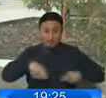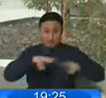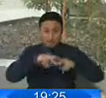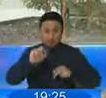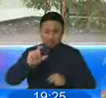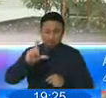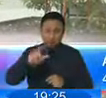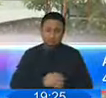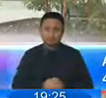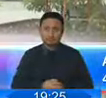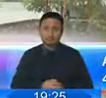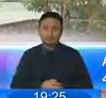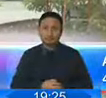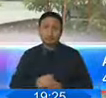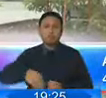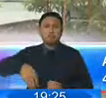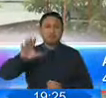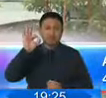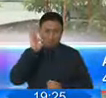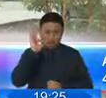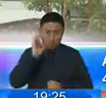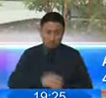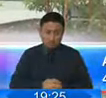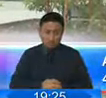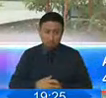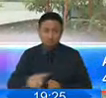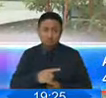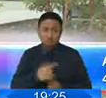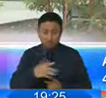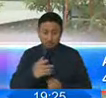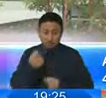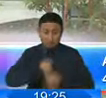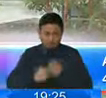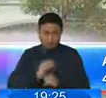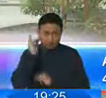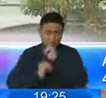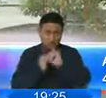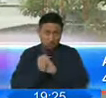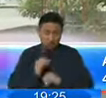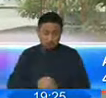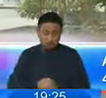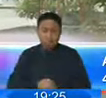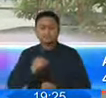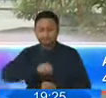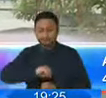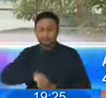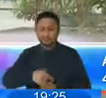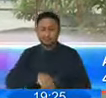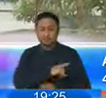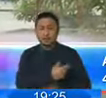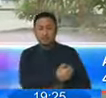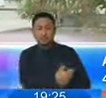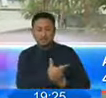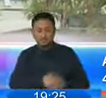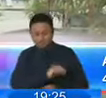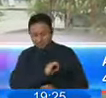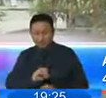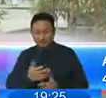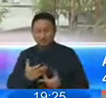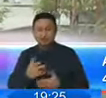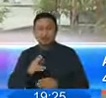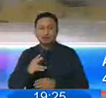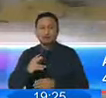mayor cantidad de marihuana. ¿Esta droga también está siendo ya de exportación? Sí, de la información que tenemos, es bastante consumida en